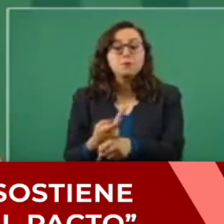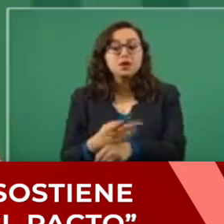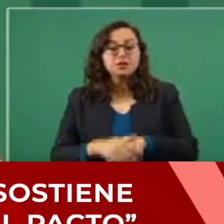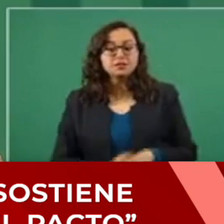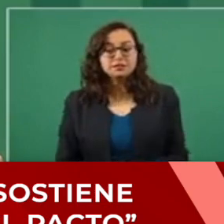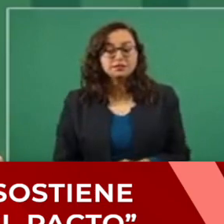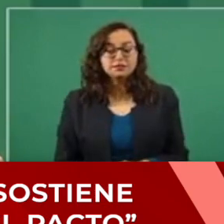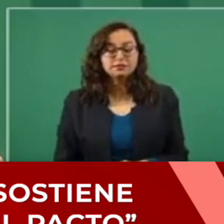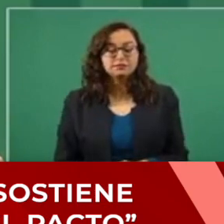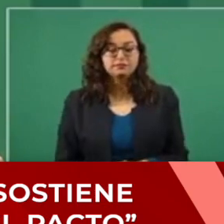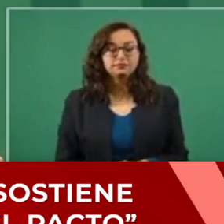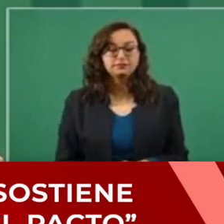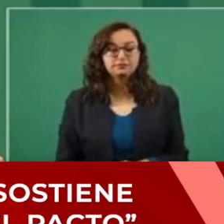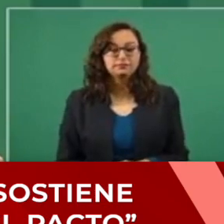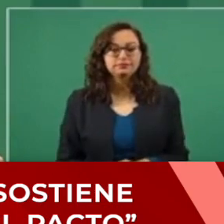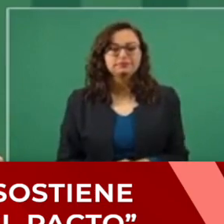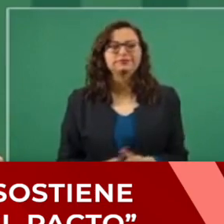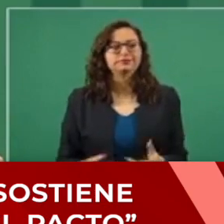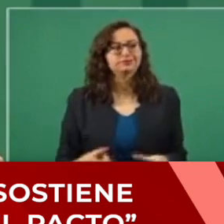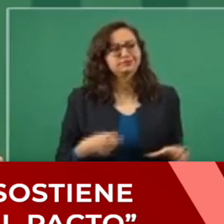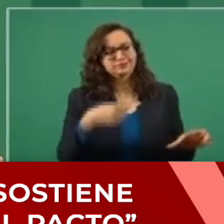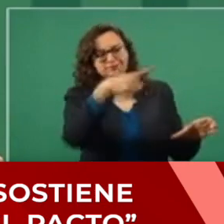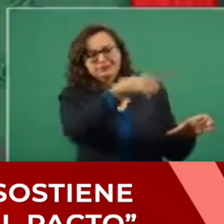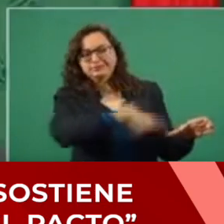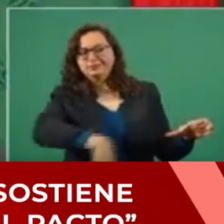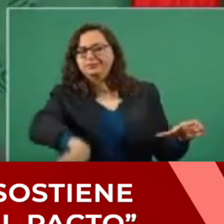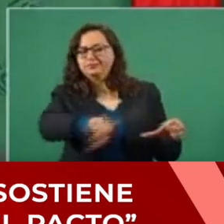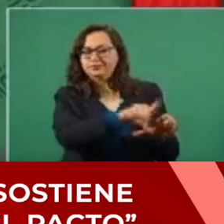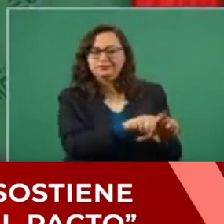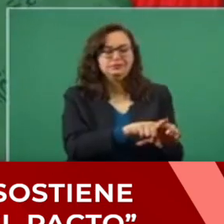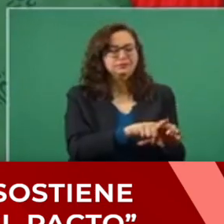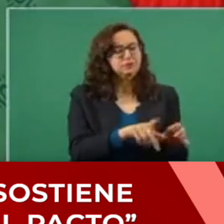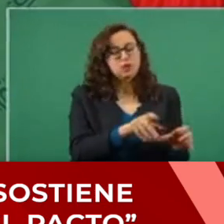toda la oposición,